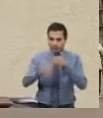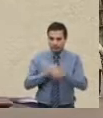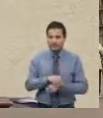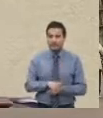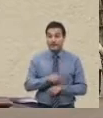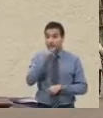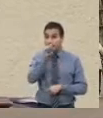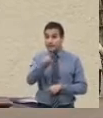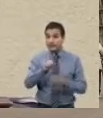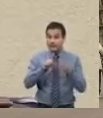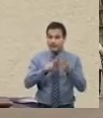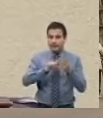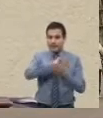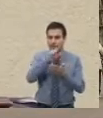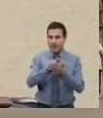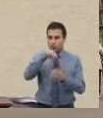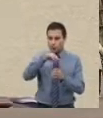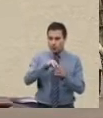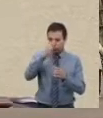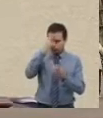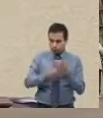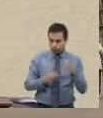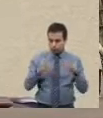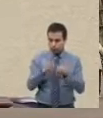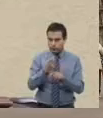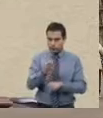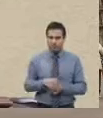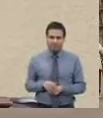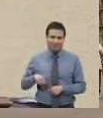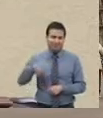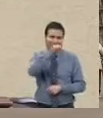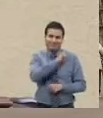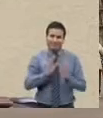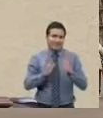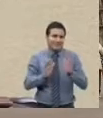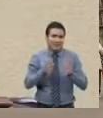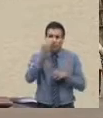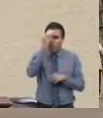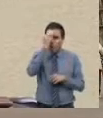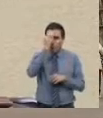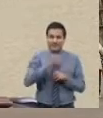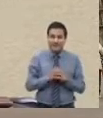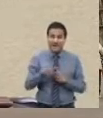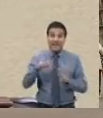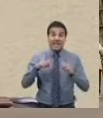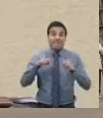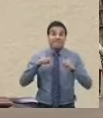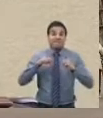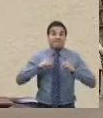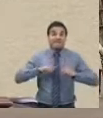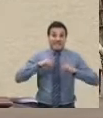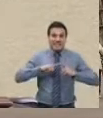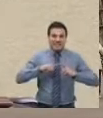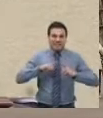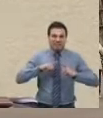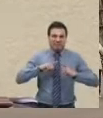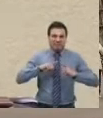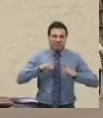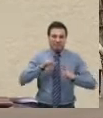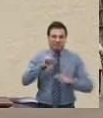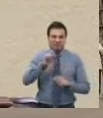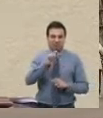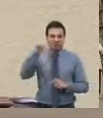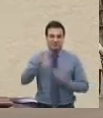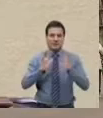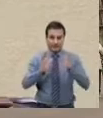finalmente, la vía de los delitos electorales. Es de conocimiento público que la Fiscalía Especializada ha iniciado, así lo dijo en un boletín, indagatorias